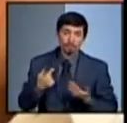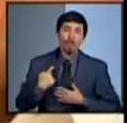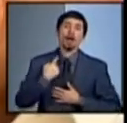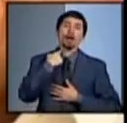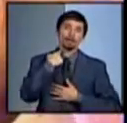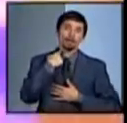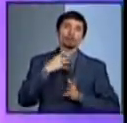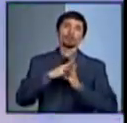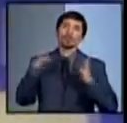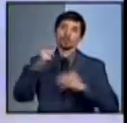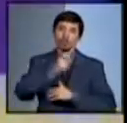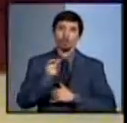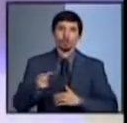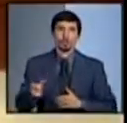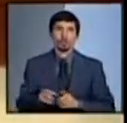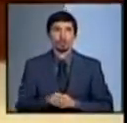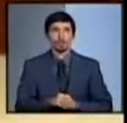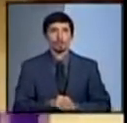afectó mucho a la gente.